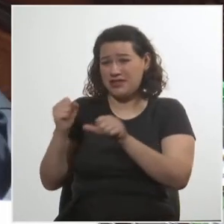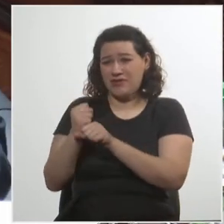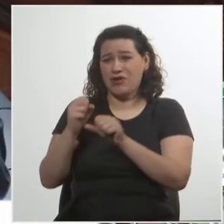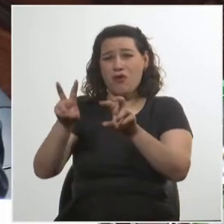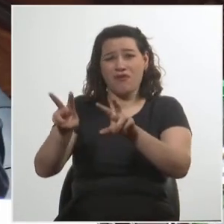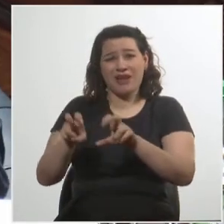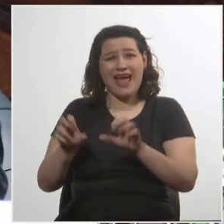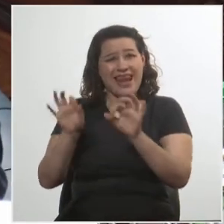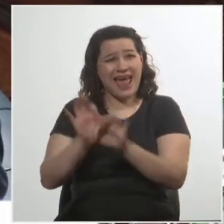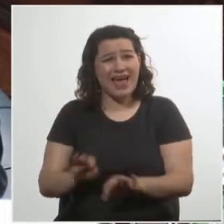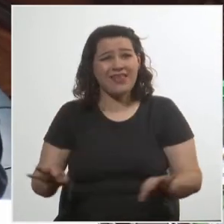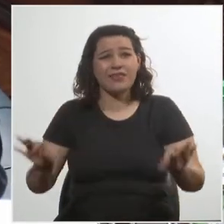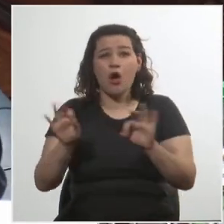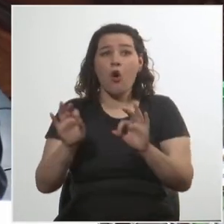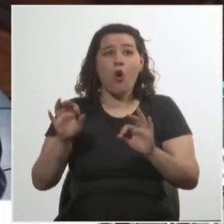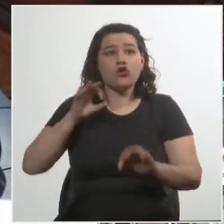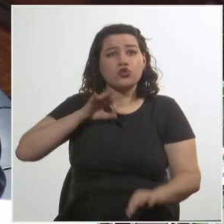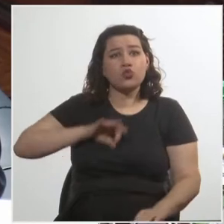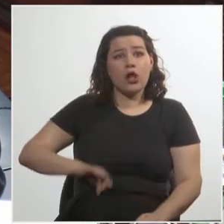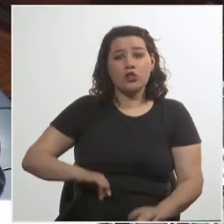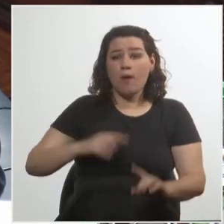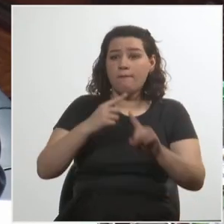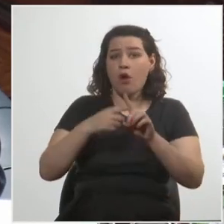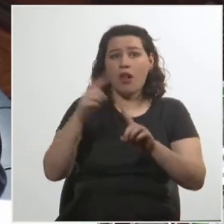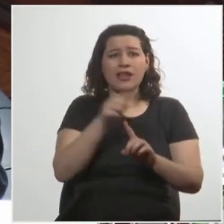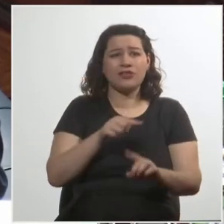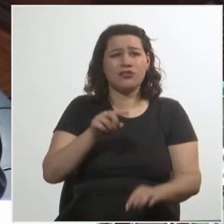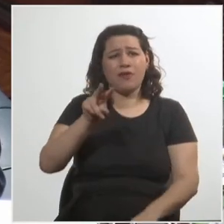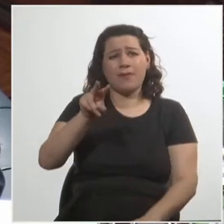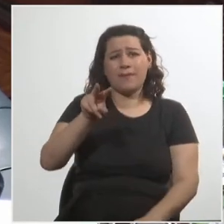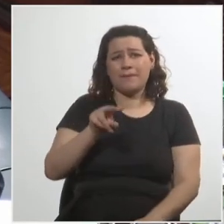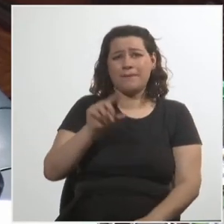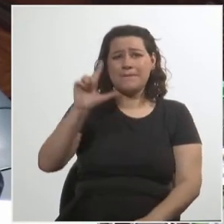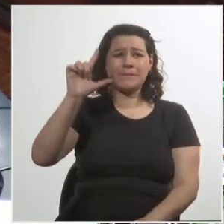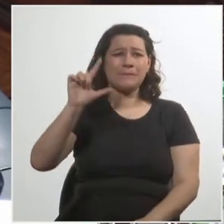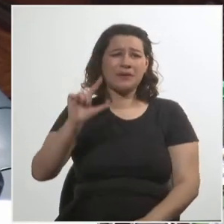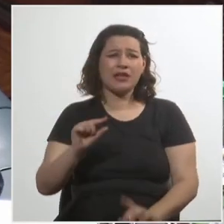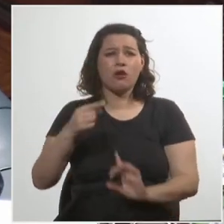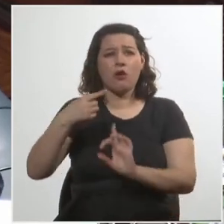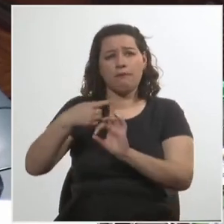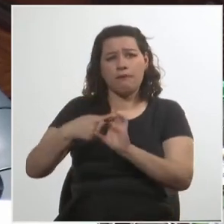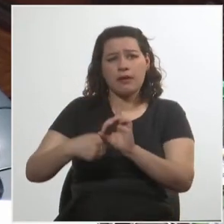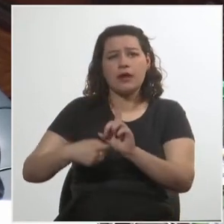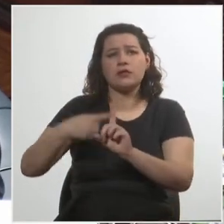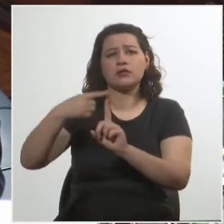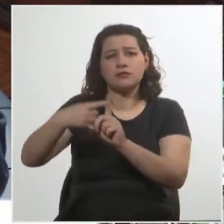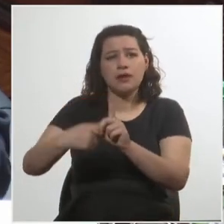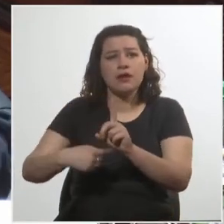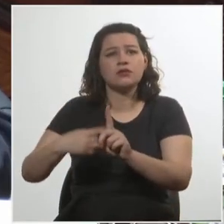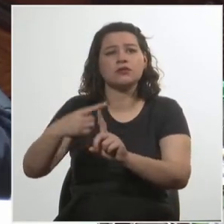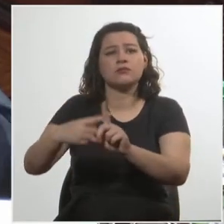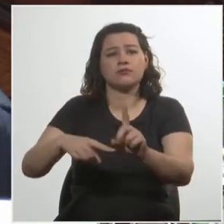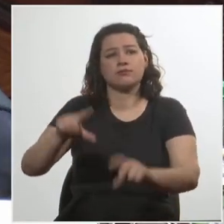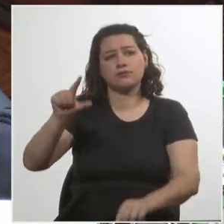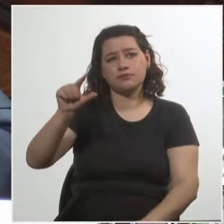bajado lo que cobran por litro cada mes en cada remisión